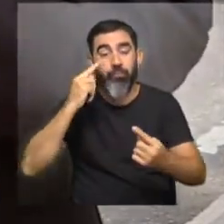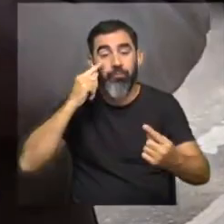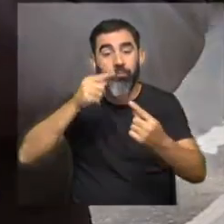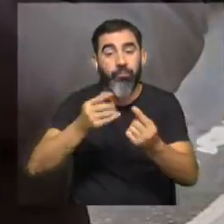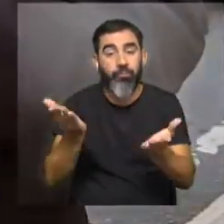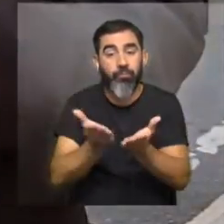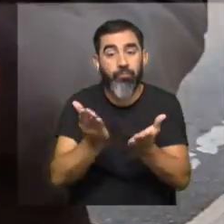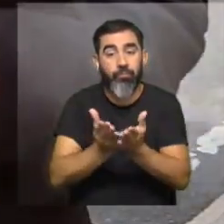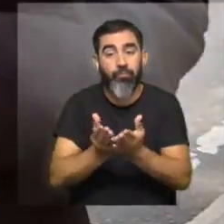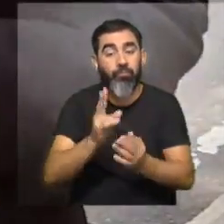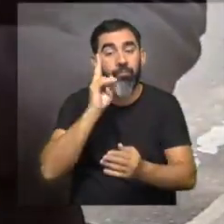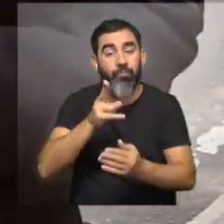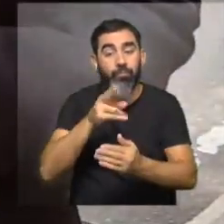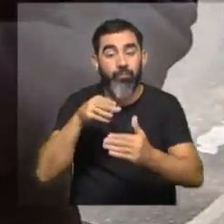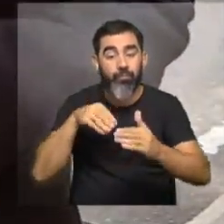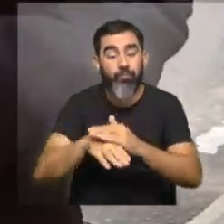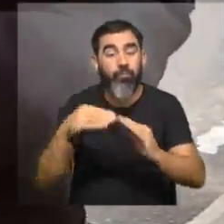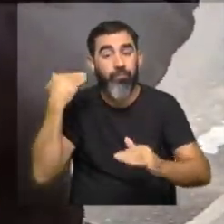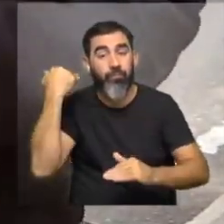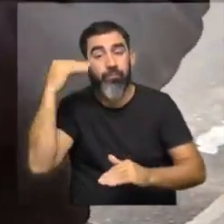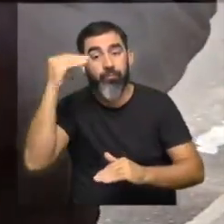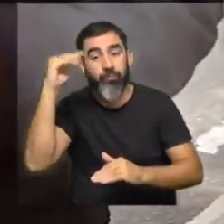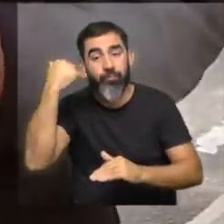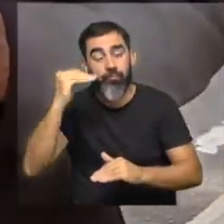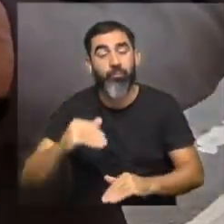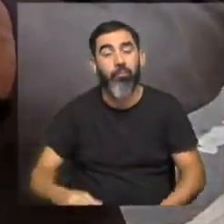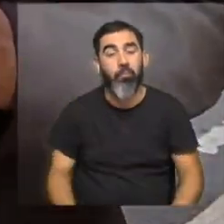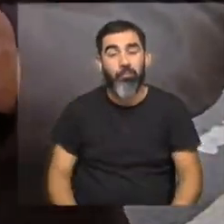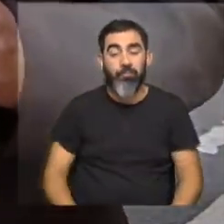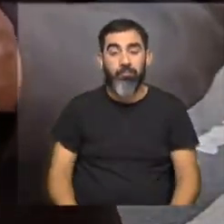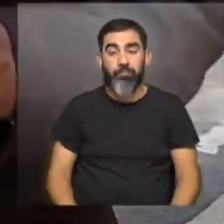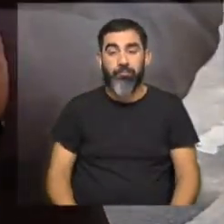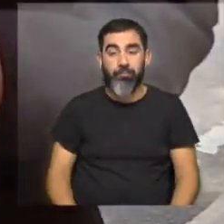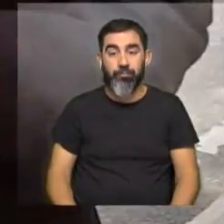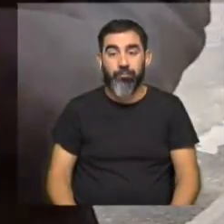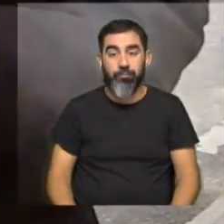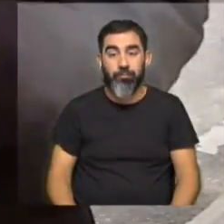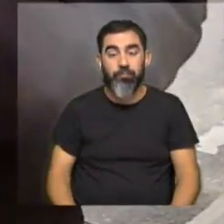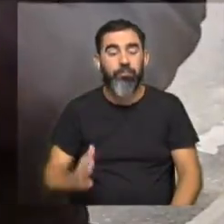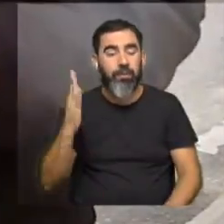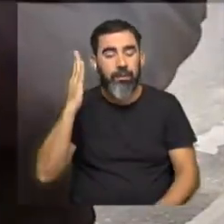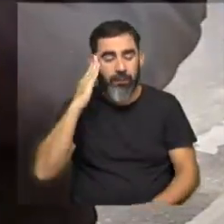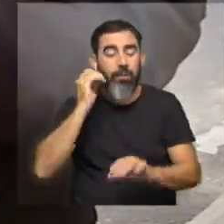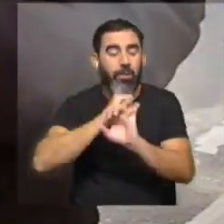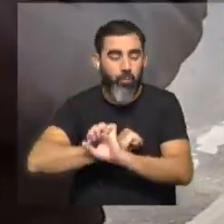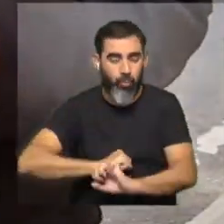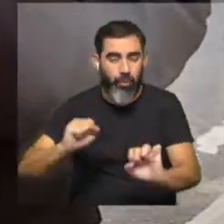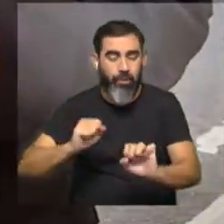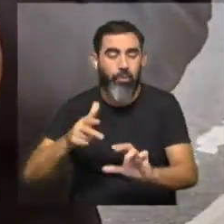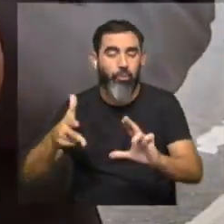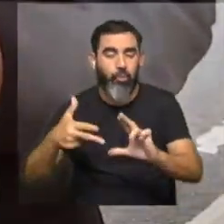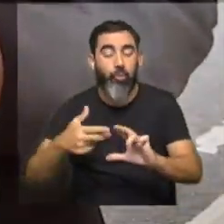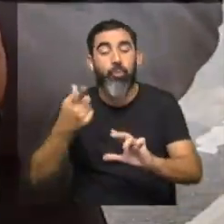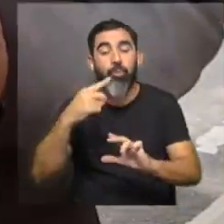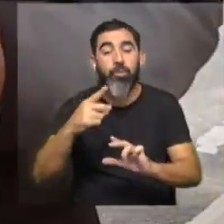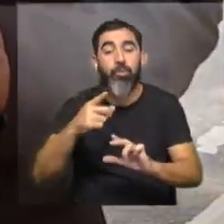era impedir el ingreso de las autoridades que iban a estar en esa reunión. Ellos tenían claro que podría darse igualmente por Zoom, pero para